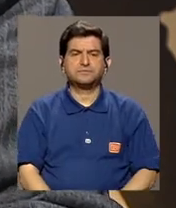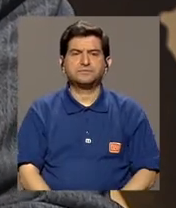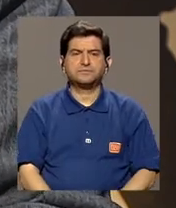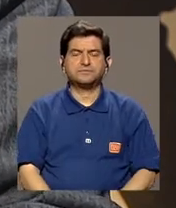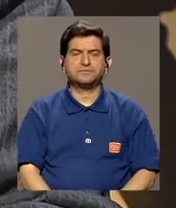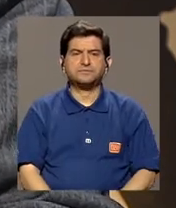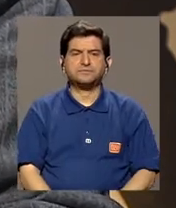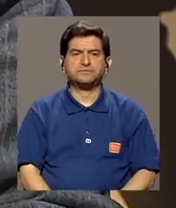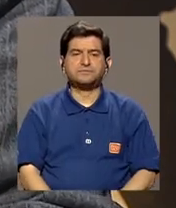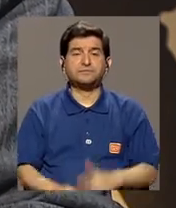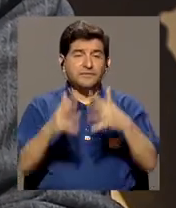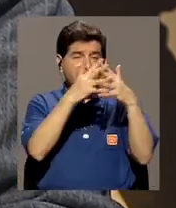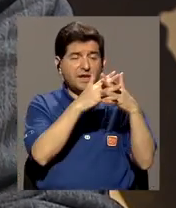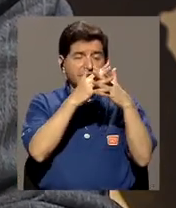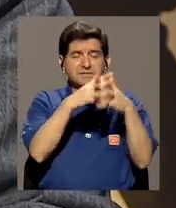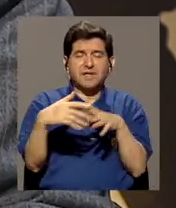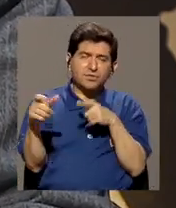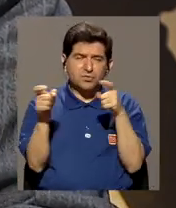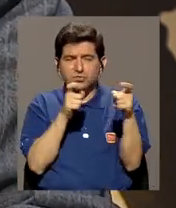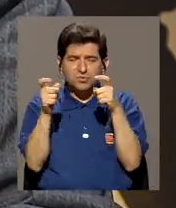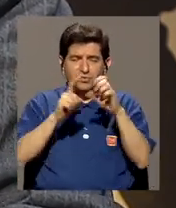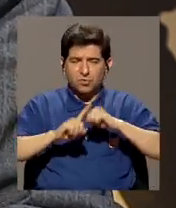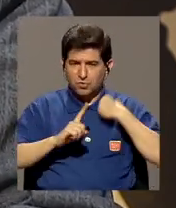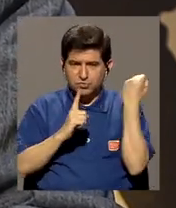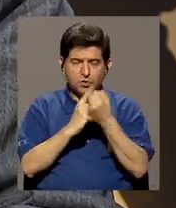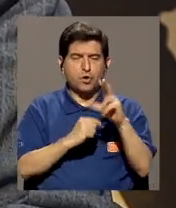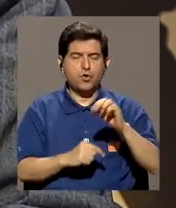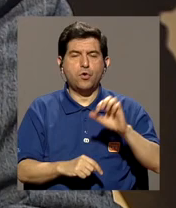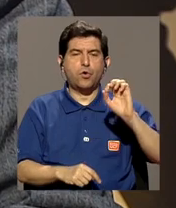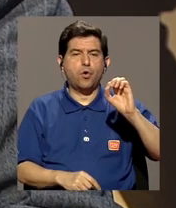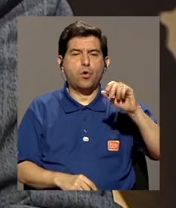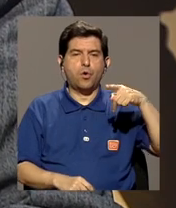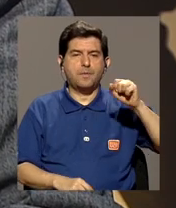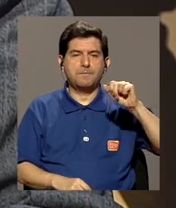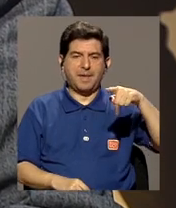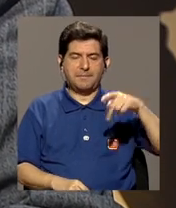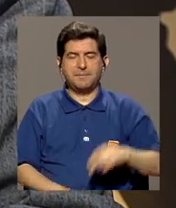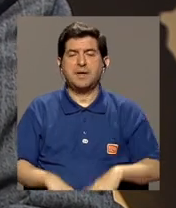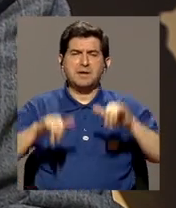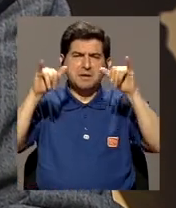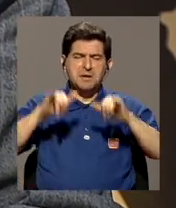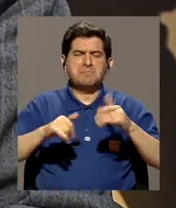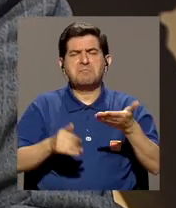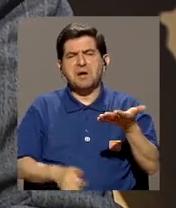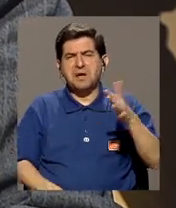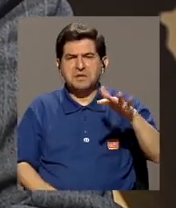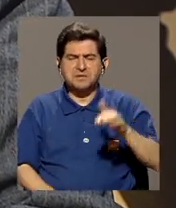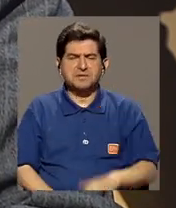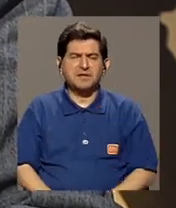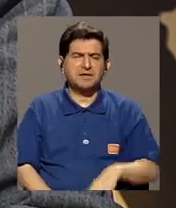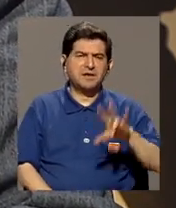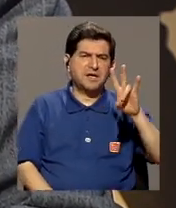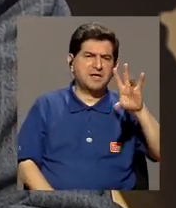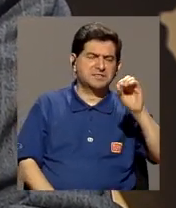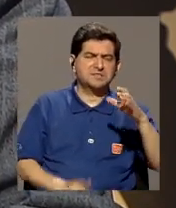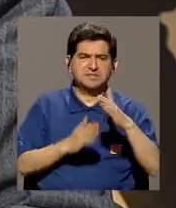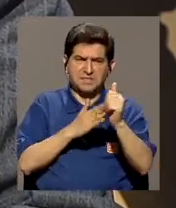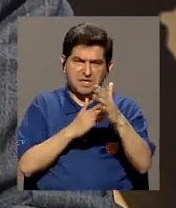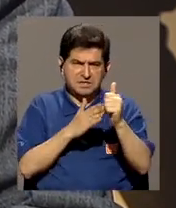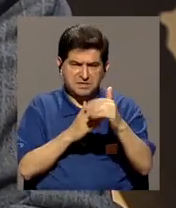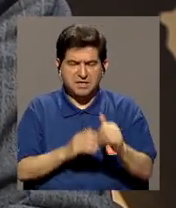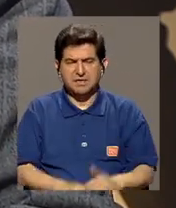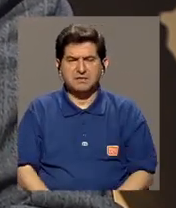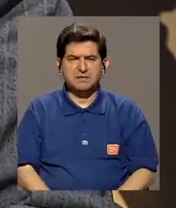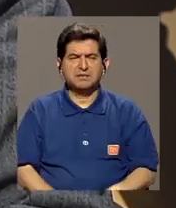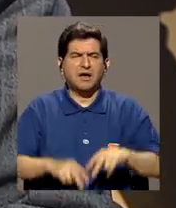digamos que estados unidos domina un poco la escena no tanto la opep ahora y se va a mantener alrededor de los 70 dólares